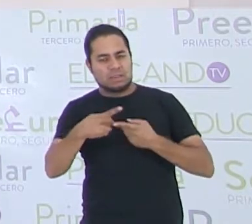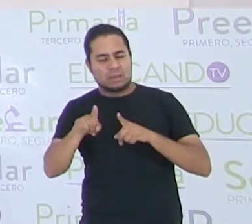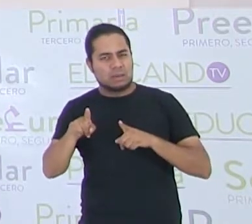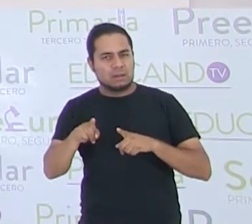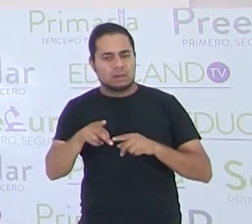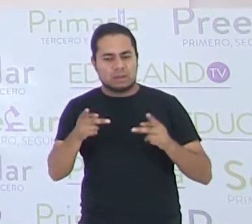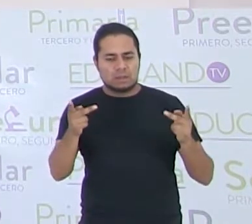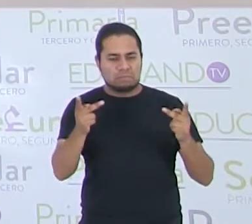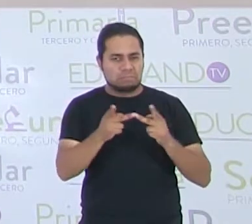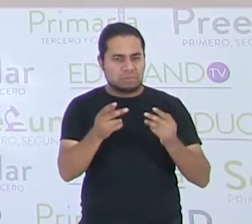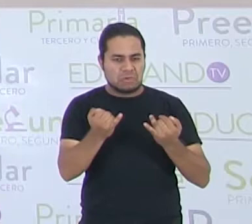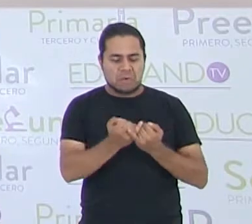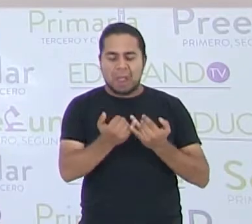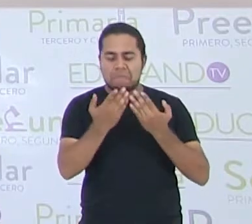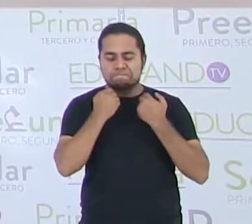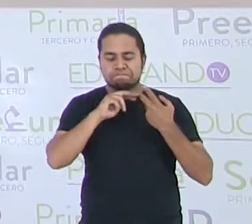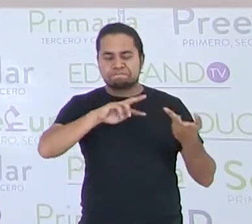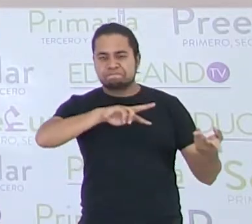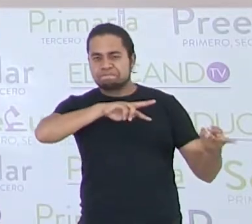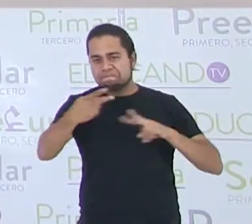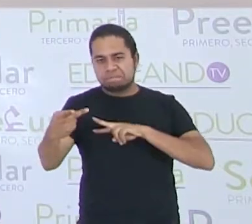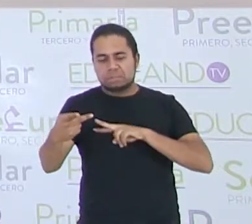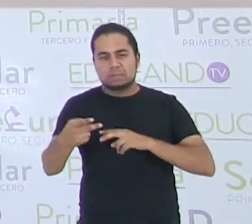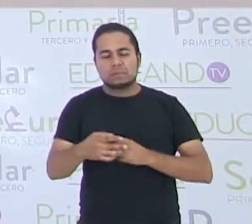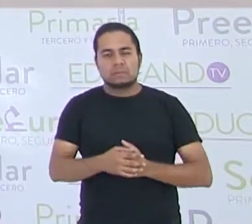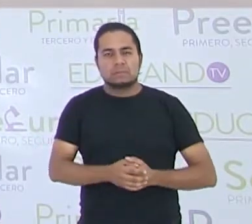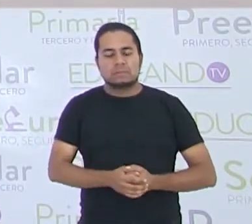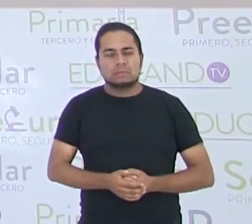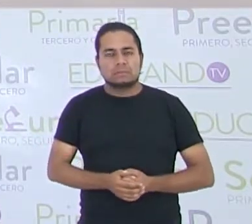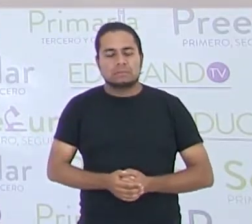¿Sí? Que era todo lo contrario.